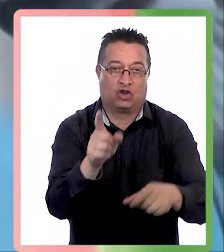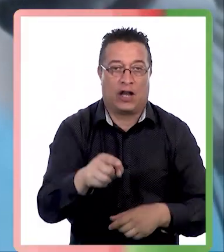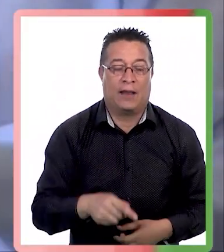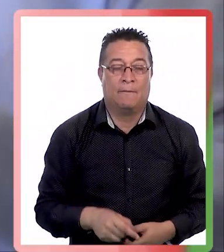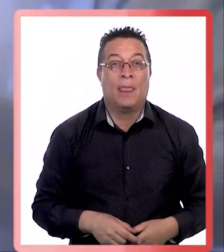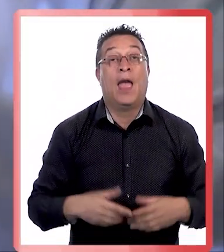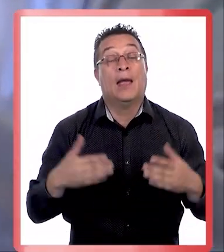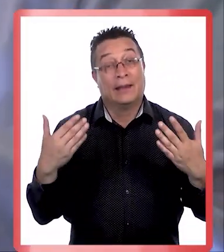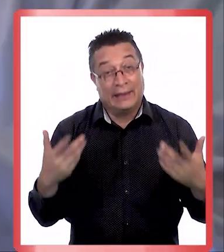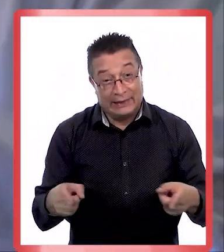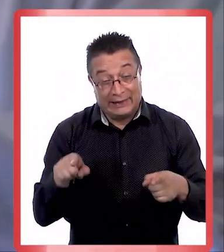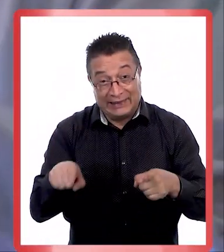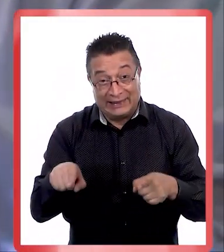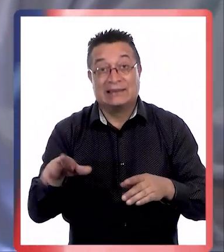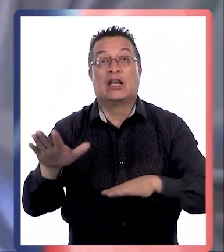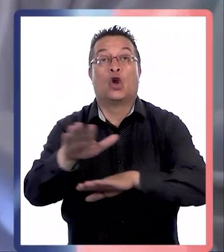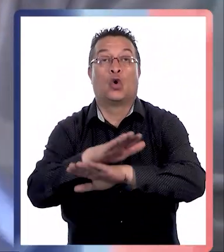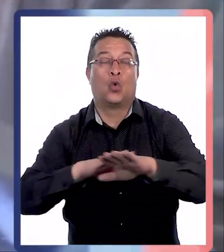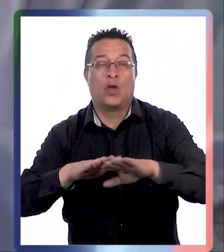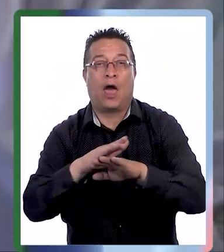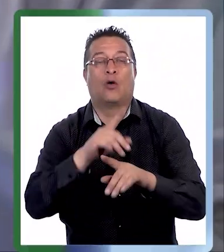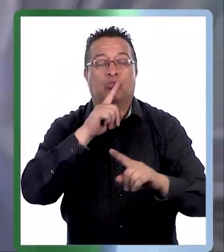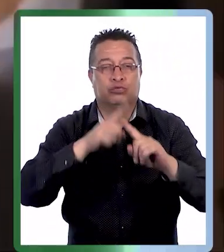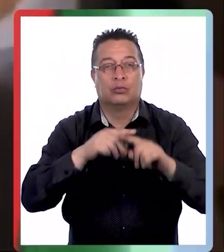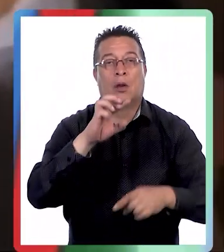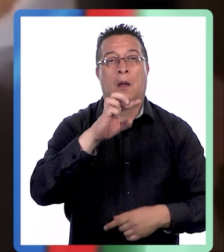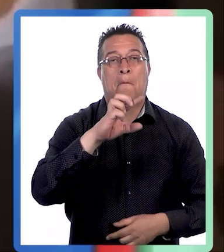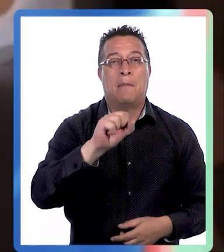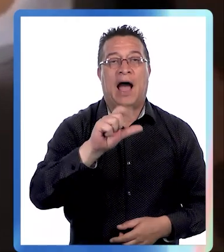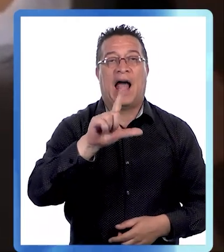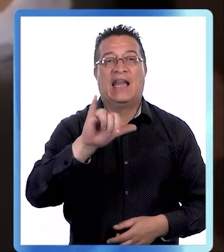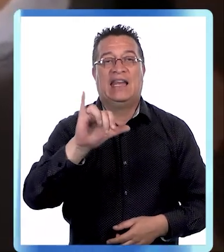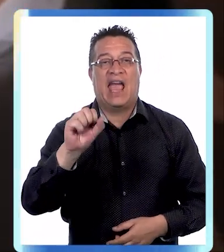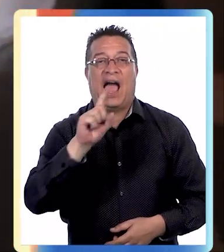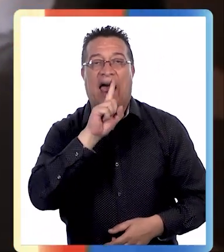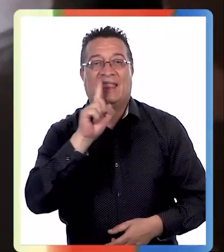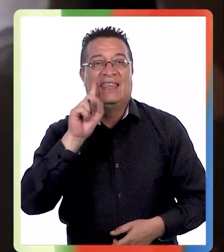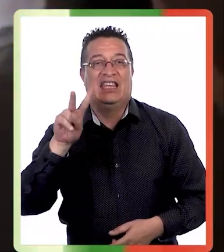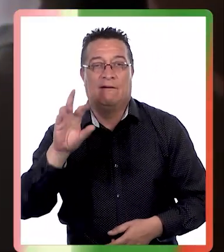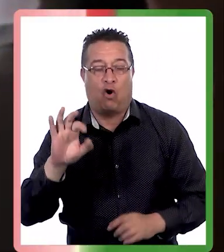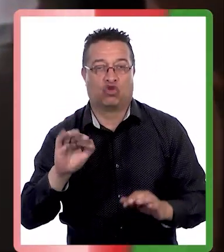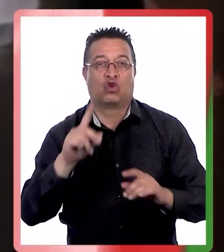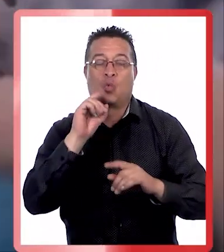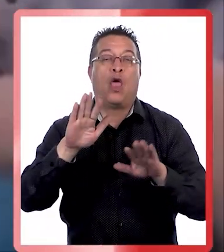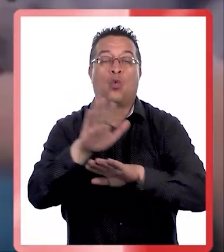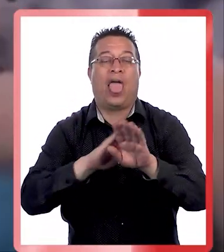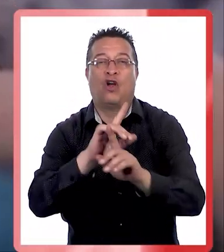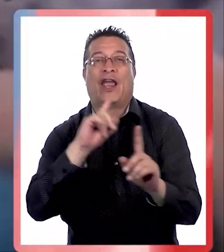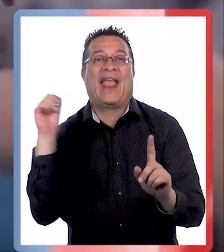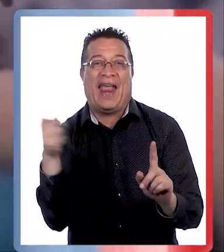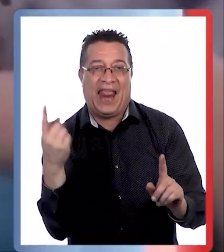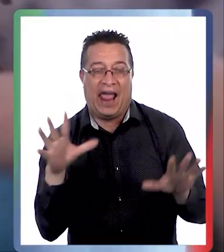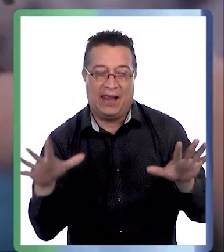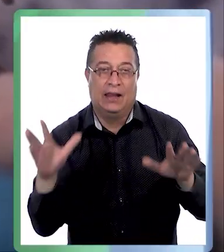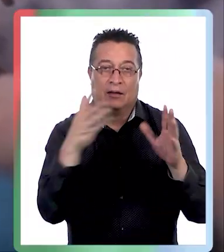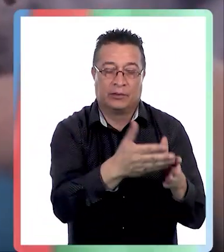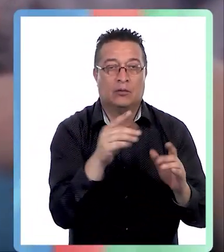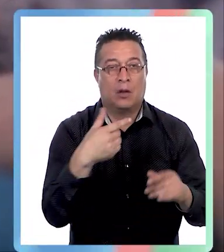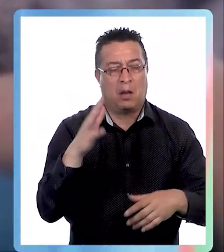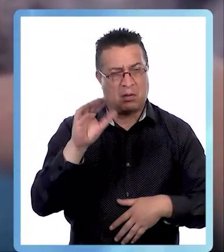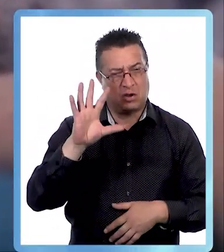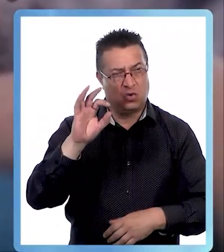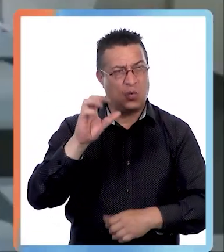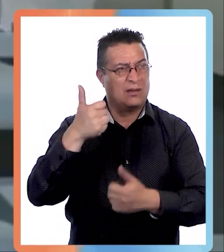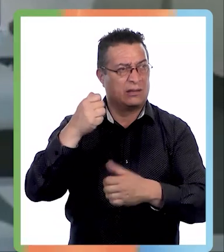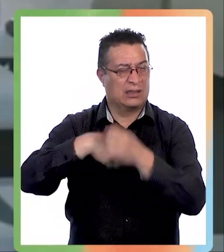se preocupa cuidados paliativos. Cuidados paliativos es una disciplina que nace originalmente hace muy poquitos años, 50,